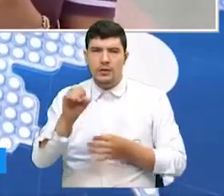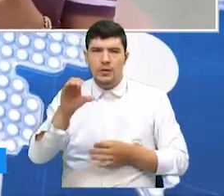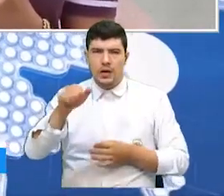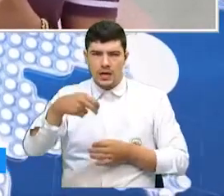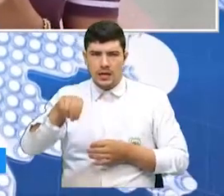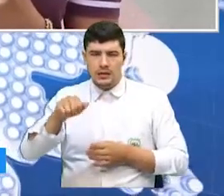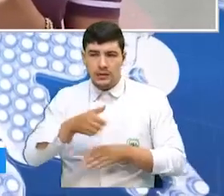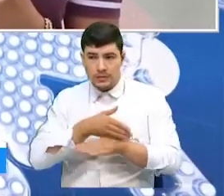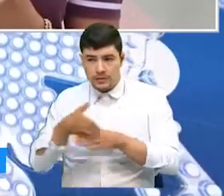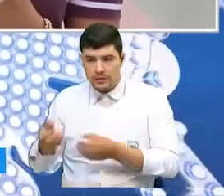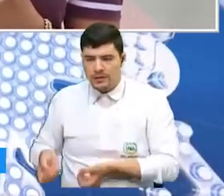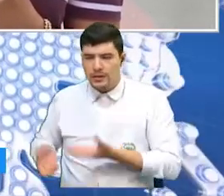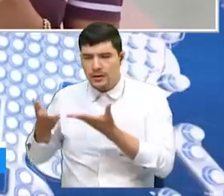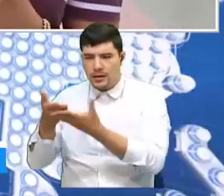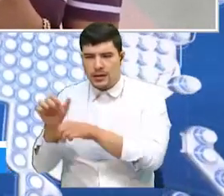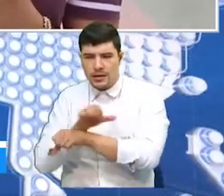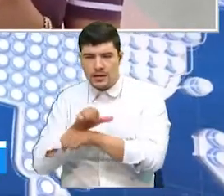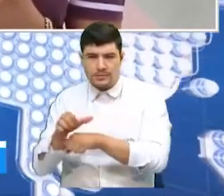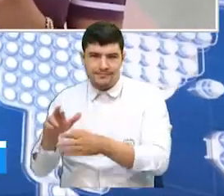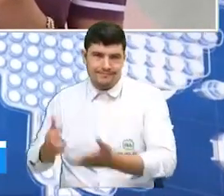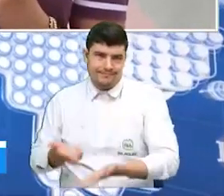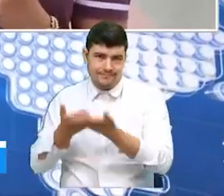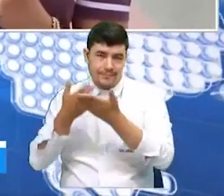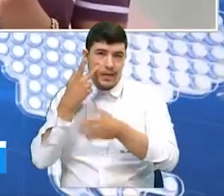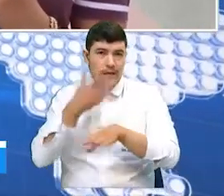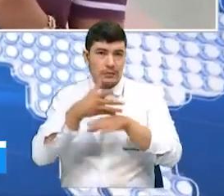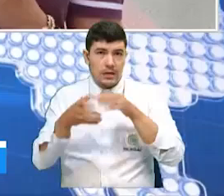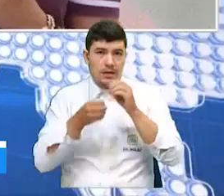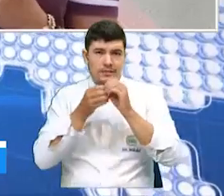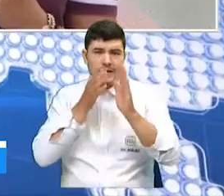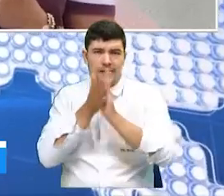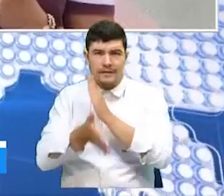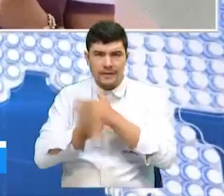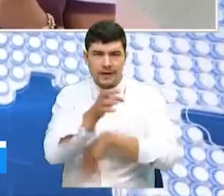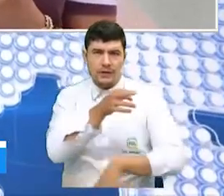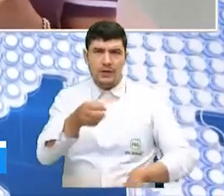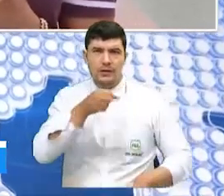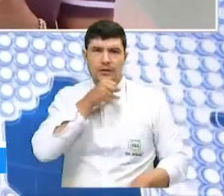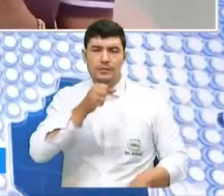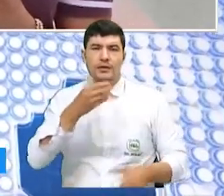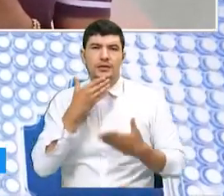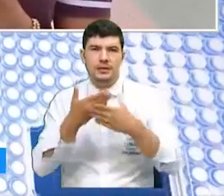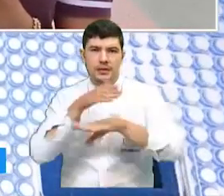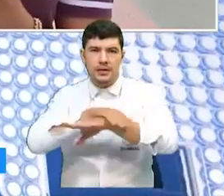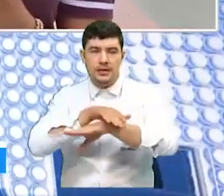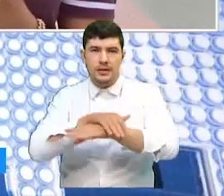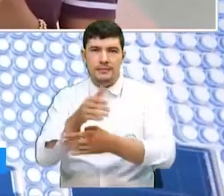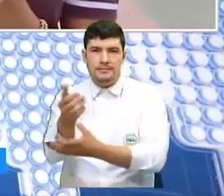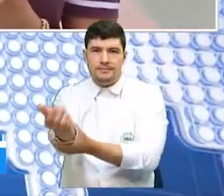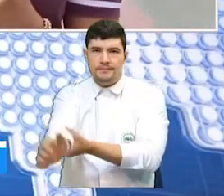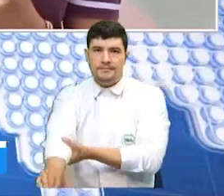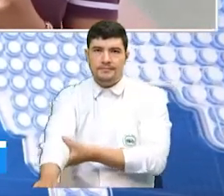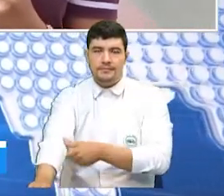respectiva entrega del mismo. Esa ha sido toda la información desde el municipio de Ocaña. Tatiana García, para Oriente Noticias, estamos informando.